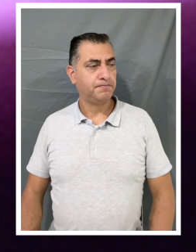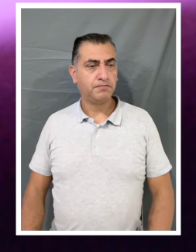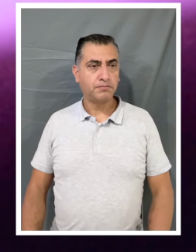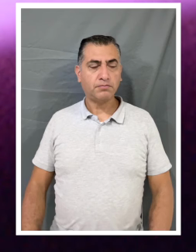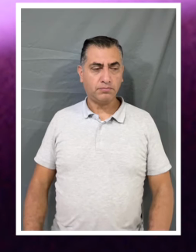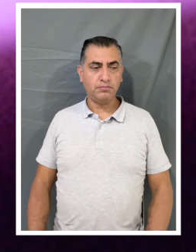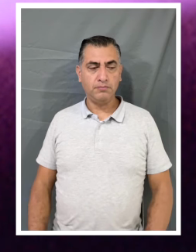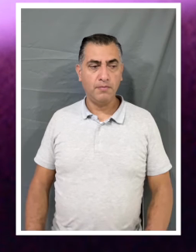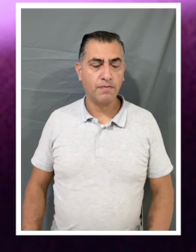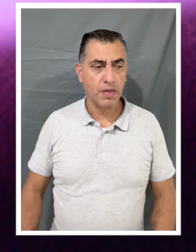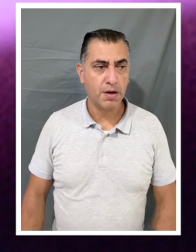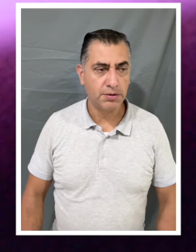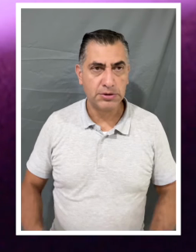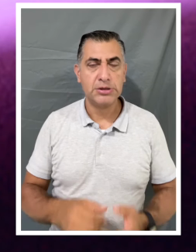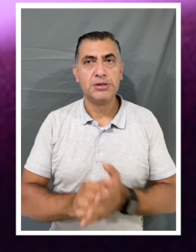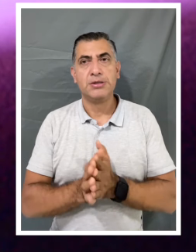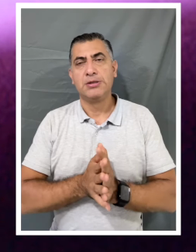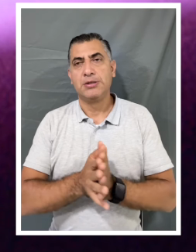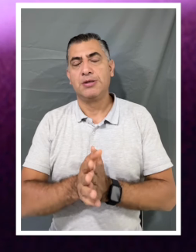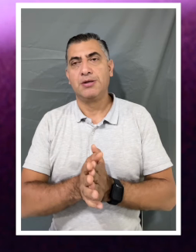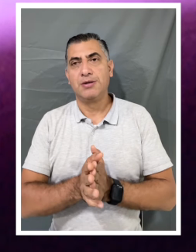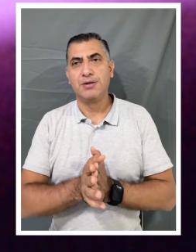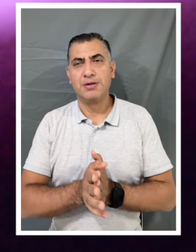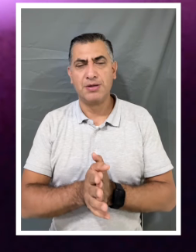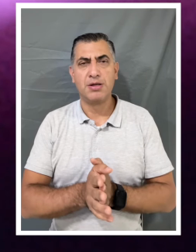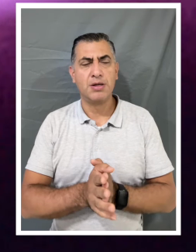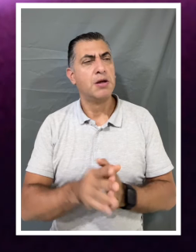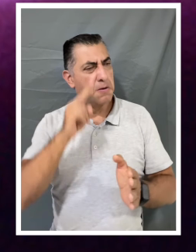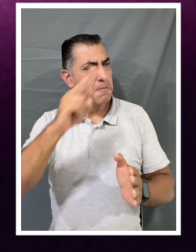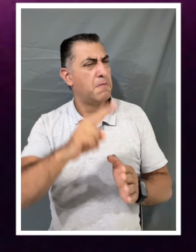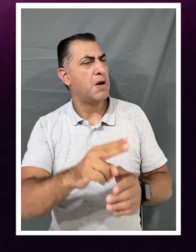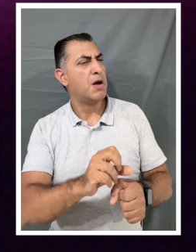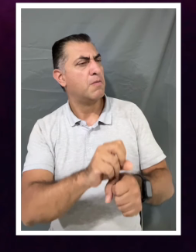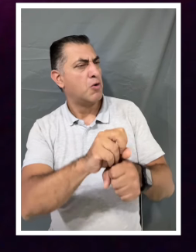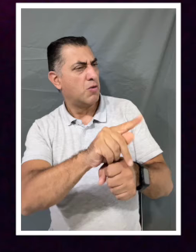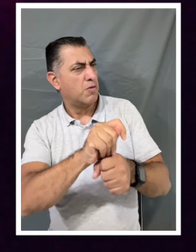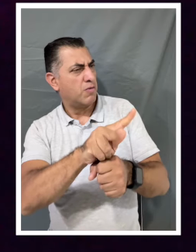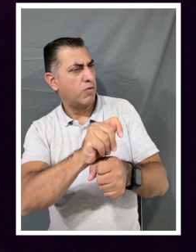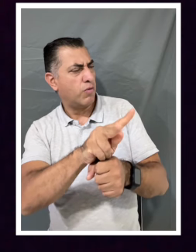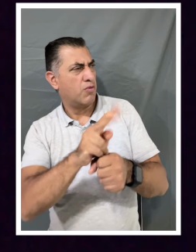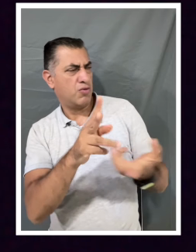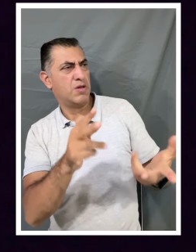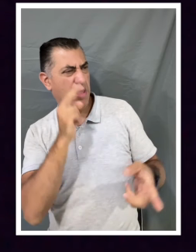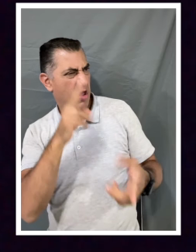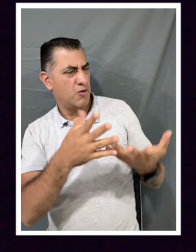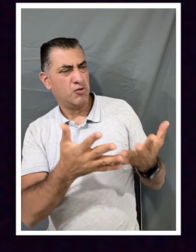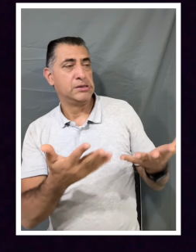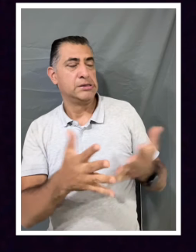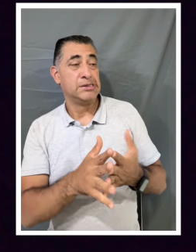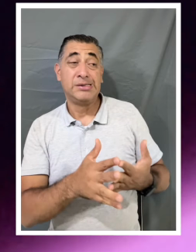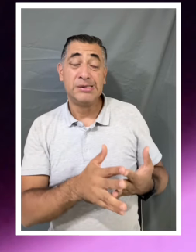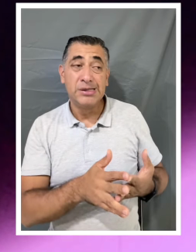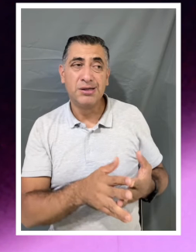honestos pues la mercadotecnia y y y como la industria de la moda y y de la farándula nos ha metido como